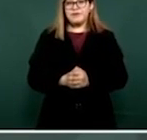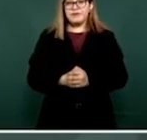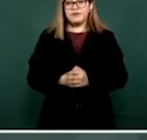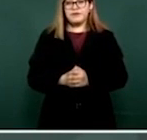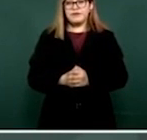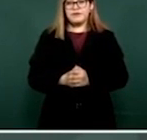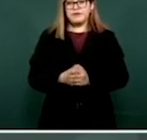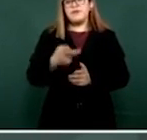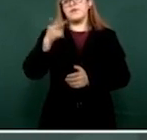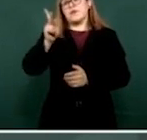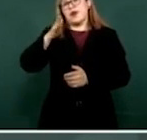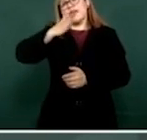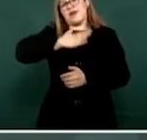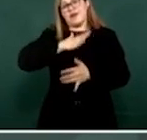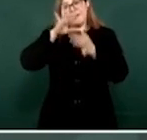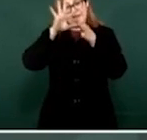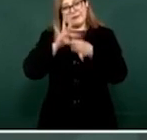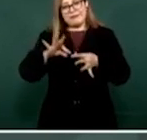Pero les voy a decir algo.